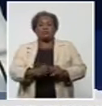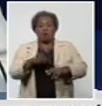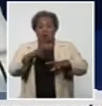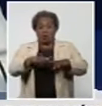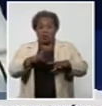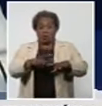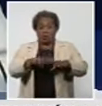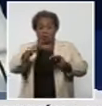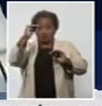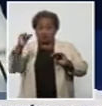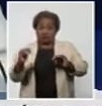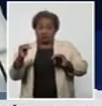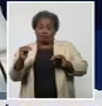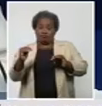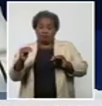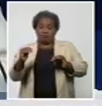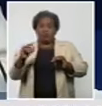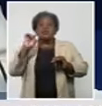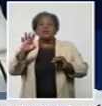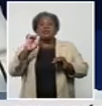segundo lugar con una tasa de